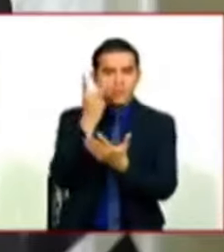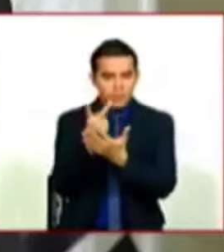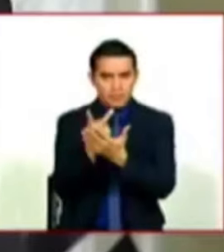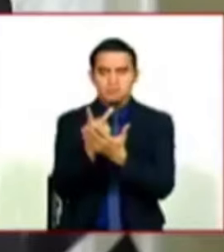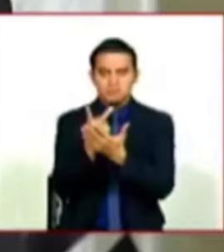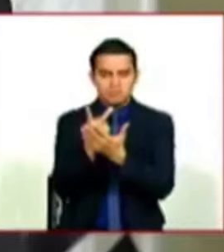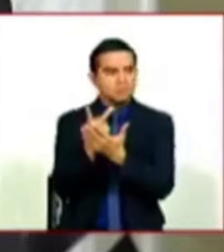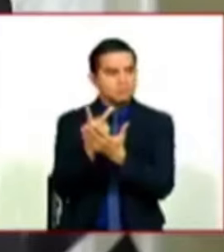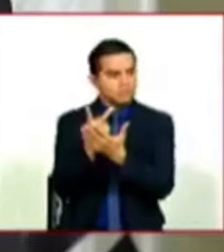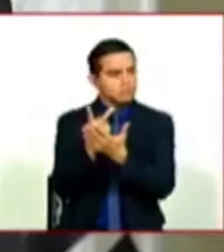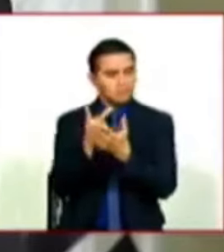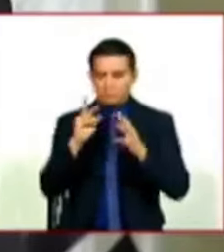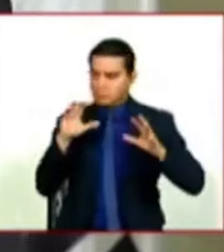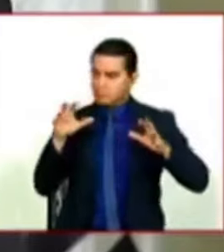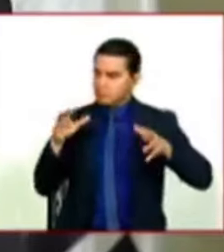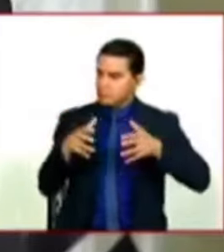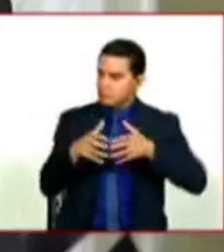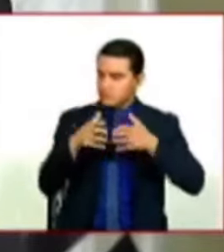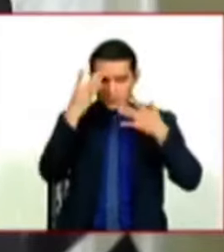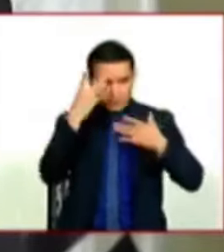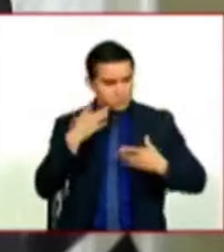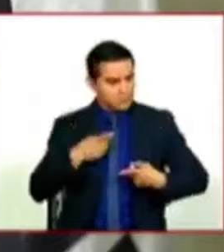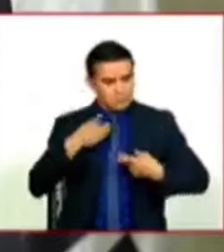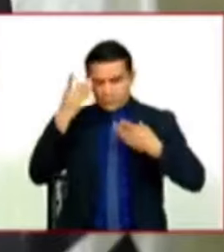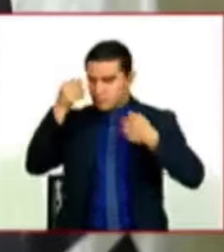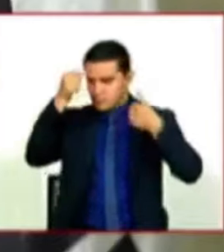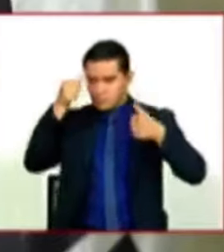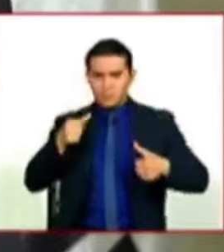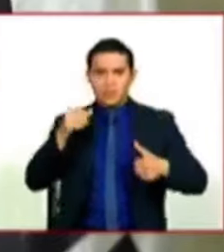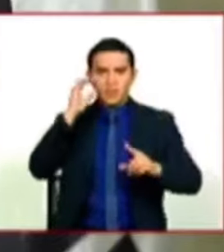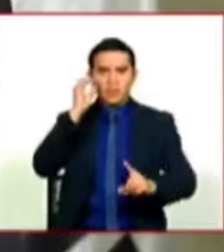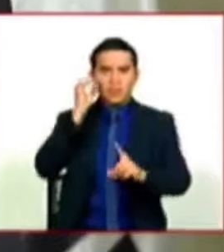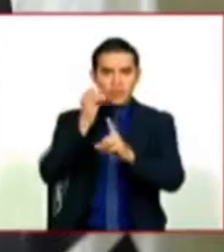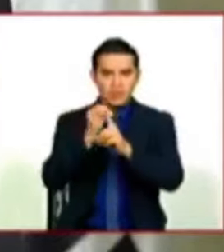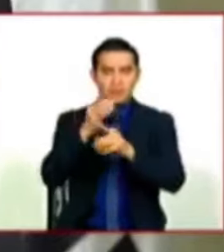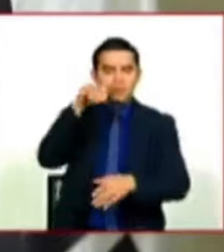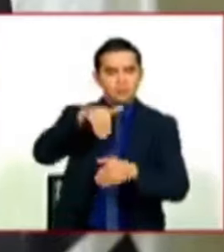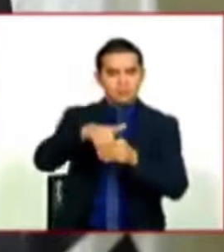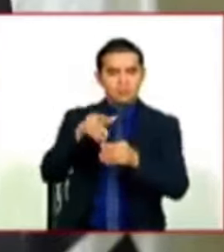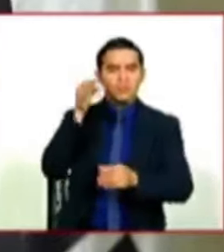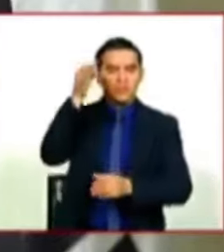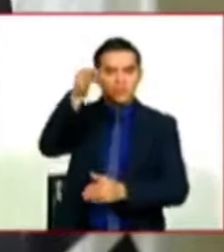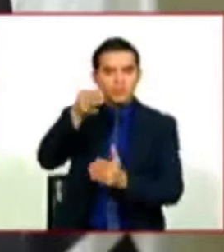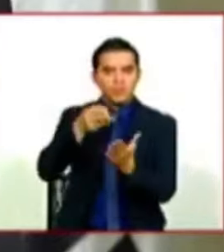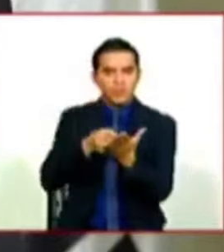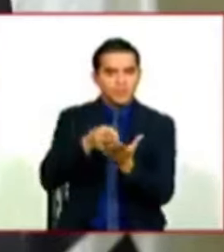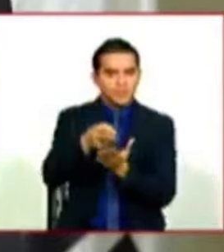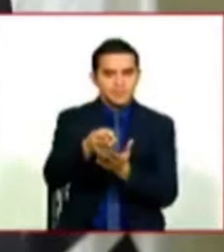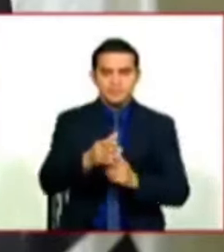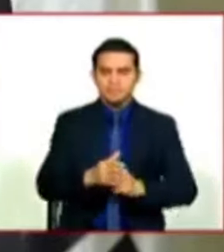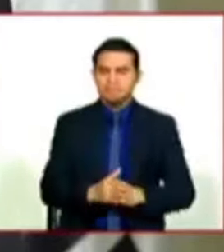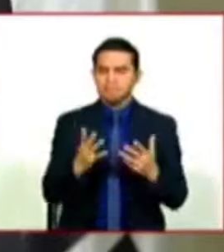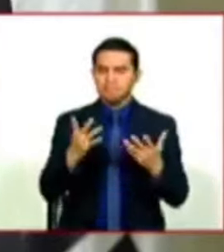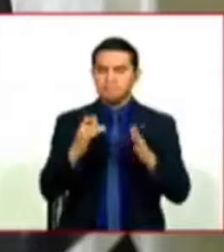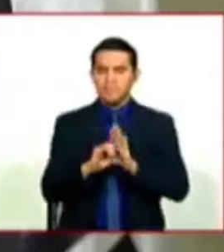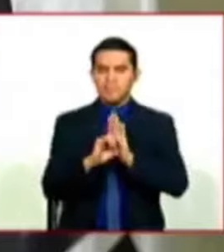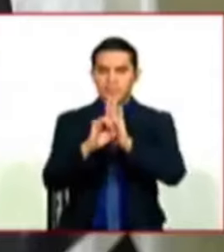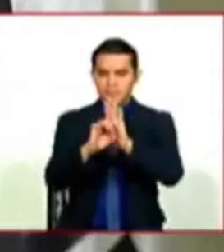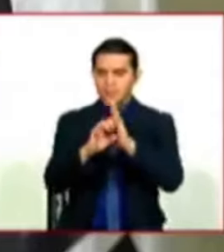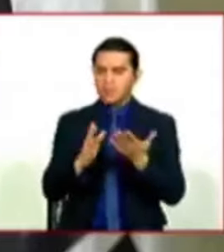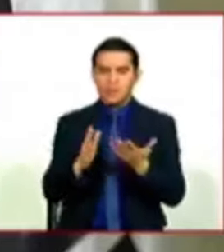decisiones unánimes en pro de la transparencia del proceso, entre las que destacan las